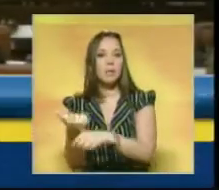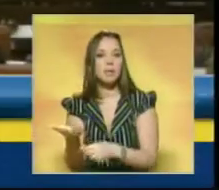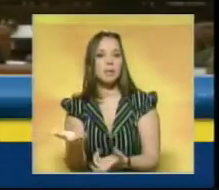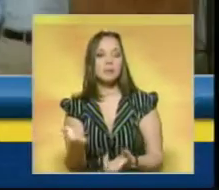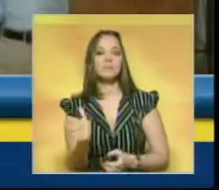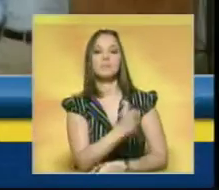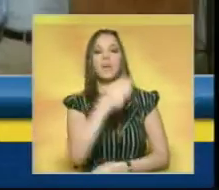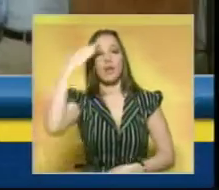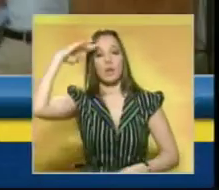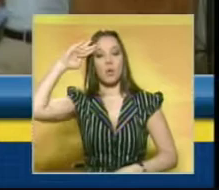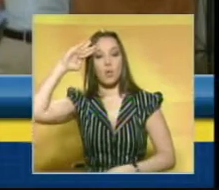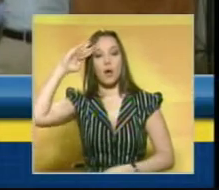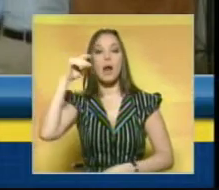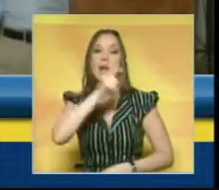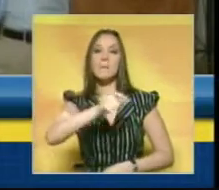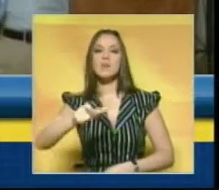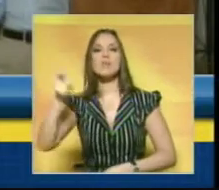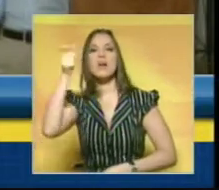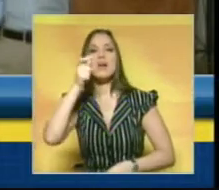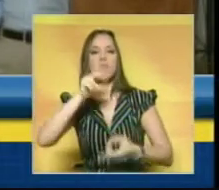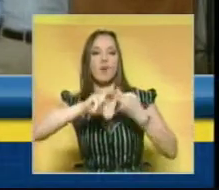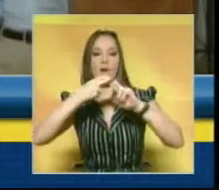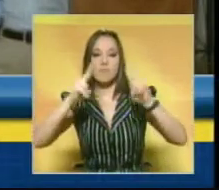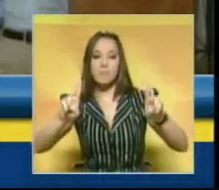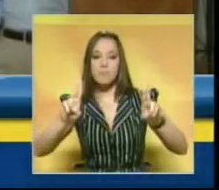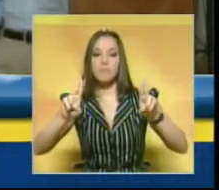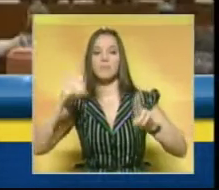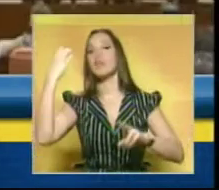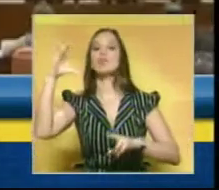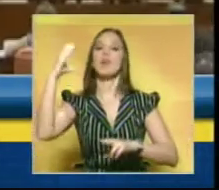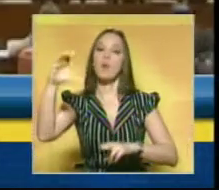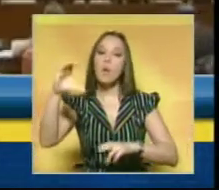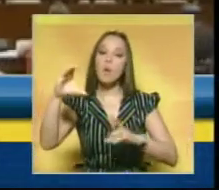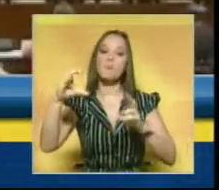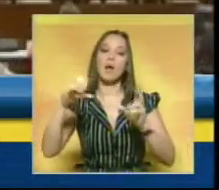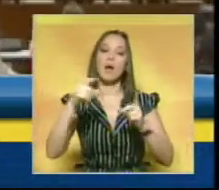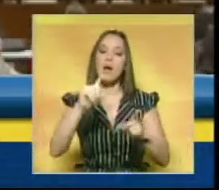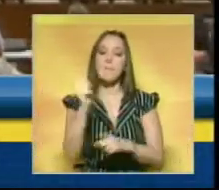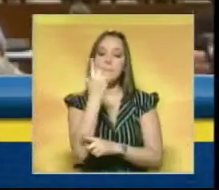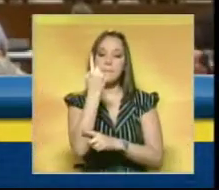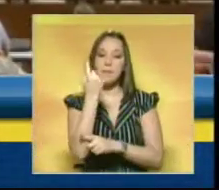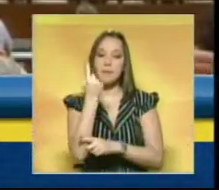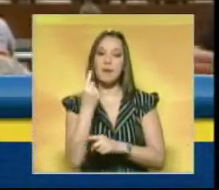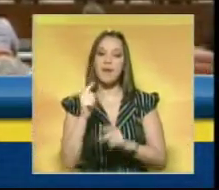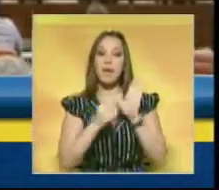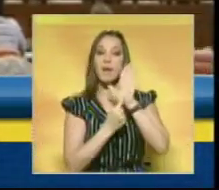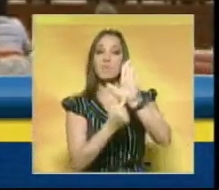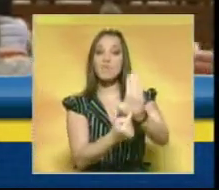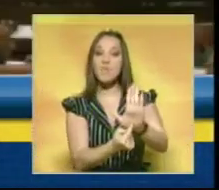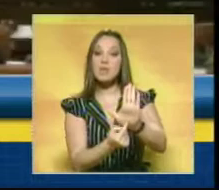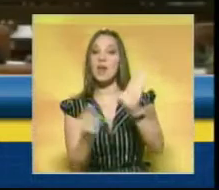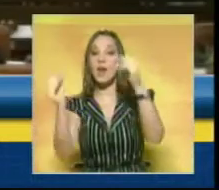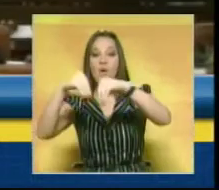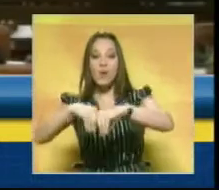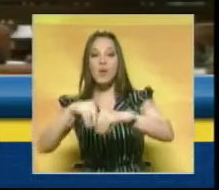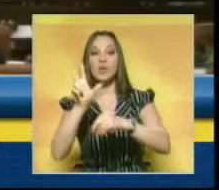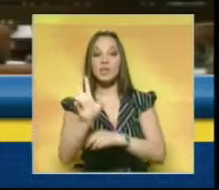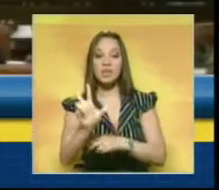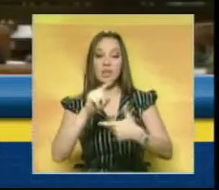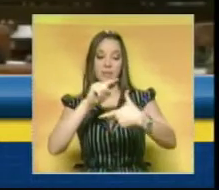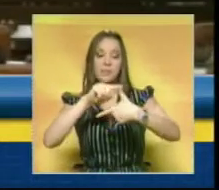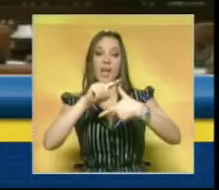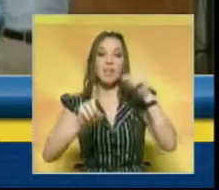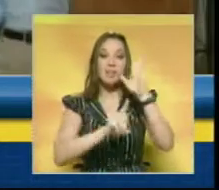En La Habana, Cuba, los negociadores de paz del gobierno colombiano y de las FARC divulgaron por primera vez los borradores de los acuerdos en 3 puntos: